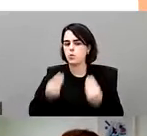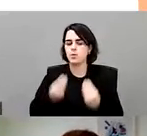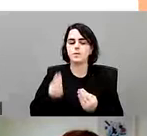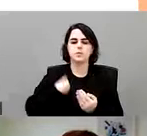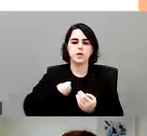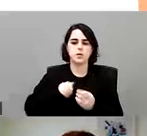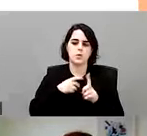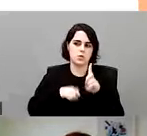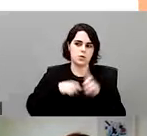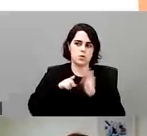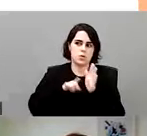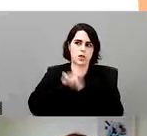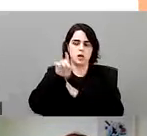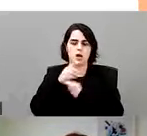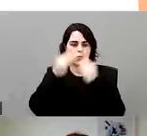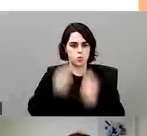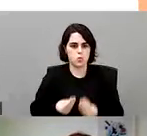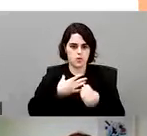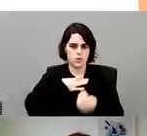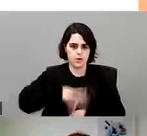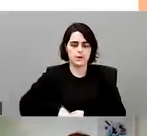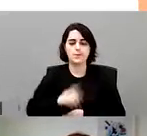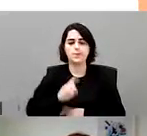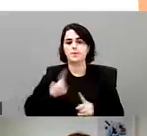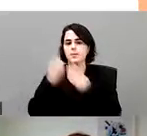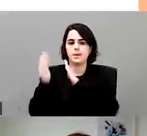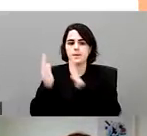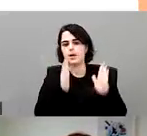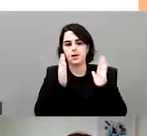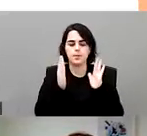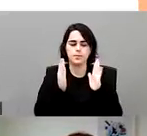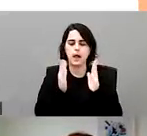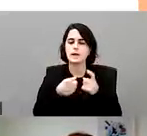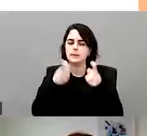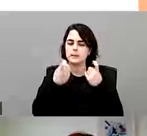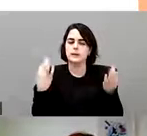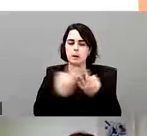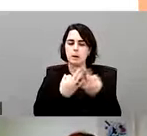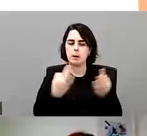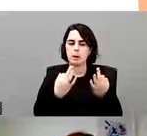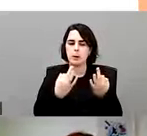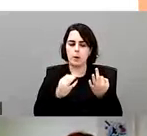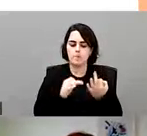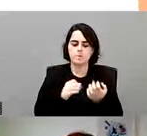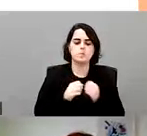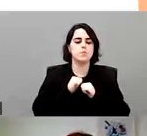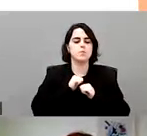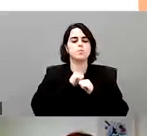del desarrollo. En esta primera etapa se intentó afianzar que consiguiera